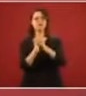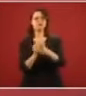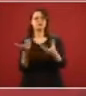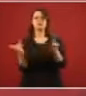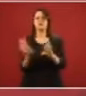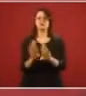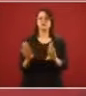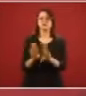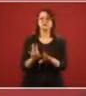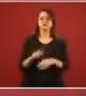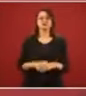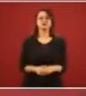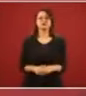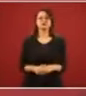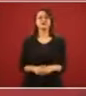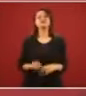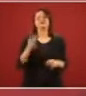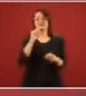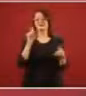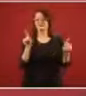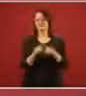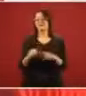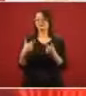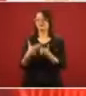Hasta una banda de rock